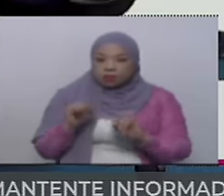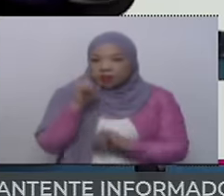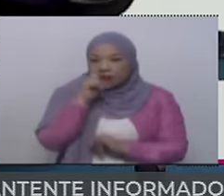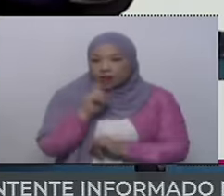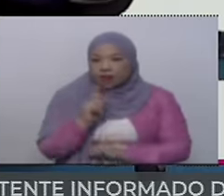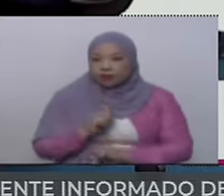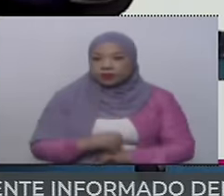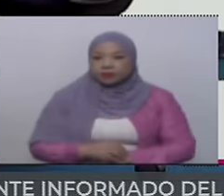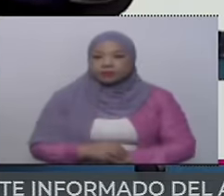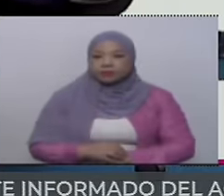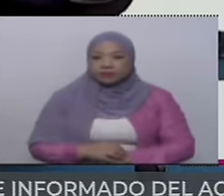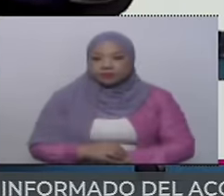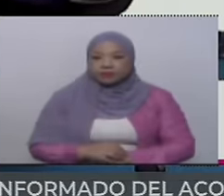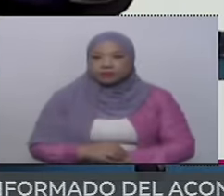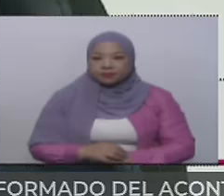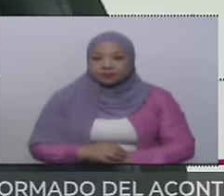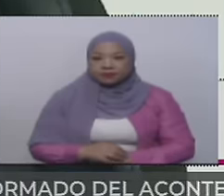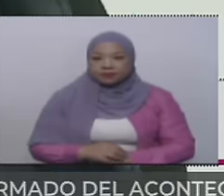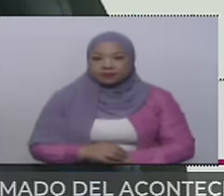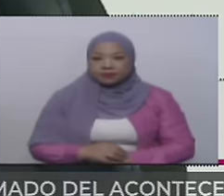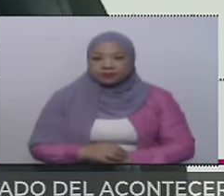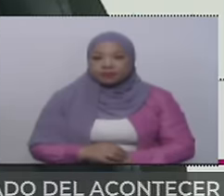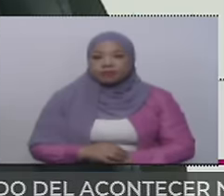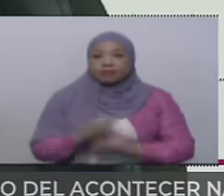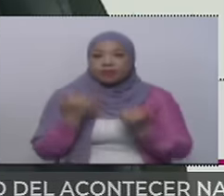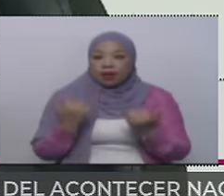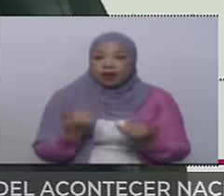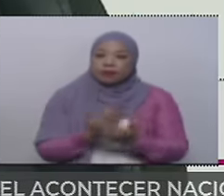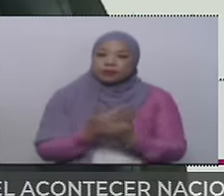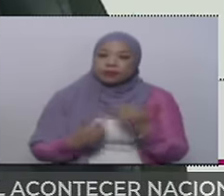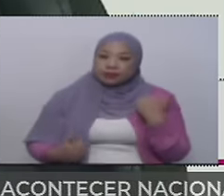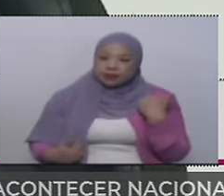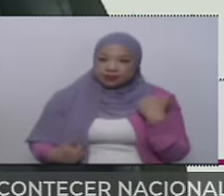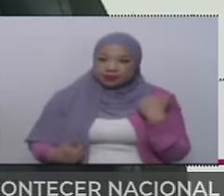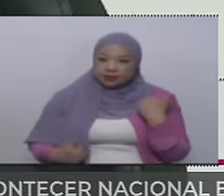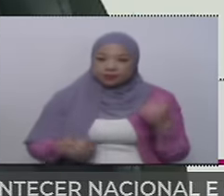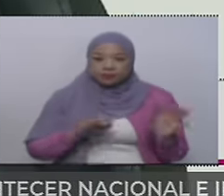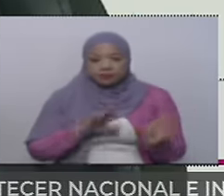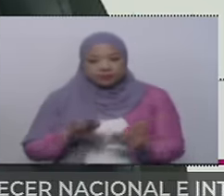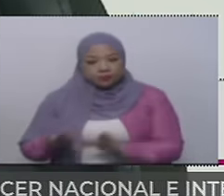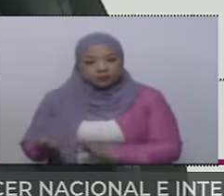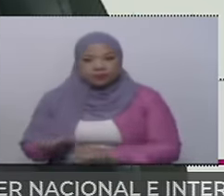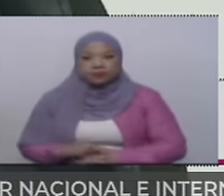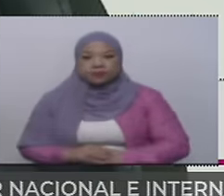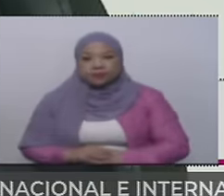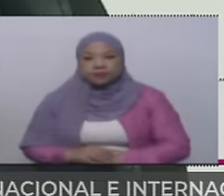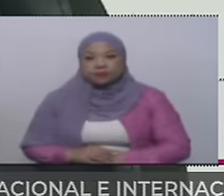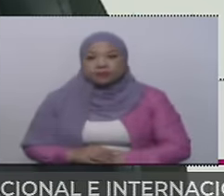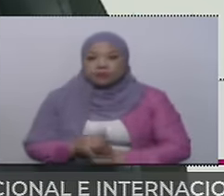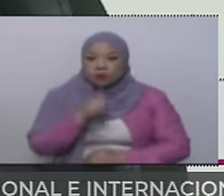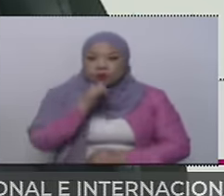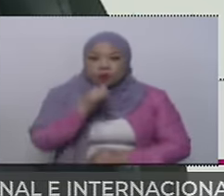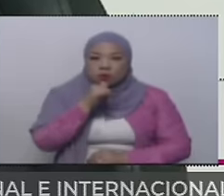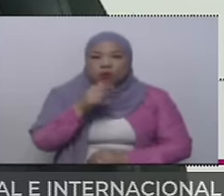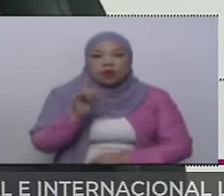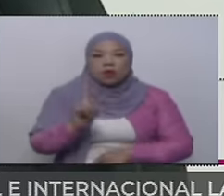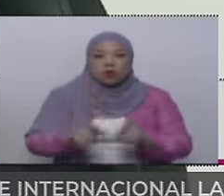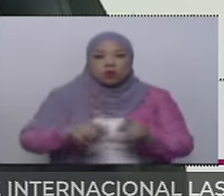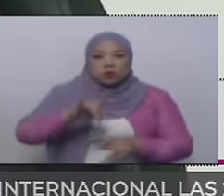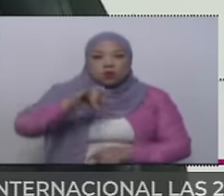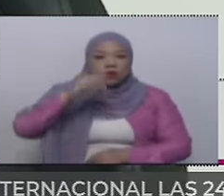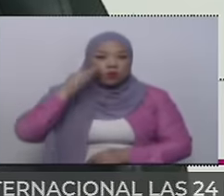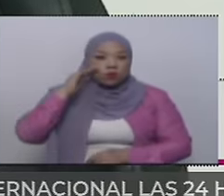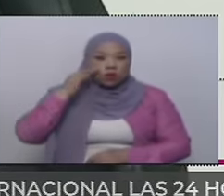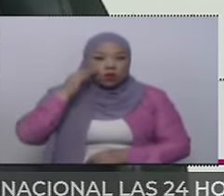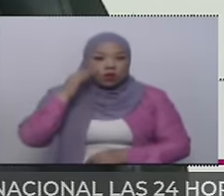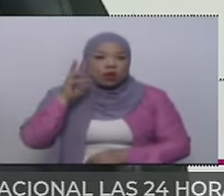trimestre. Presidente, avanzamos y hablamos acerca de una noticia que han publicado medios, en este caso la Radio